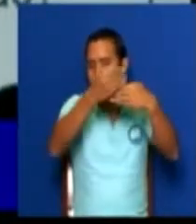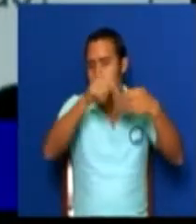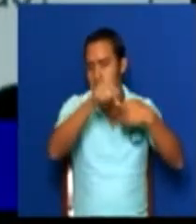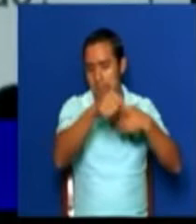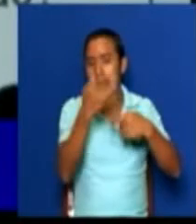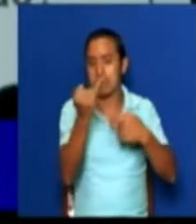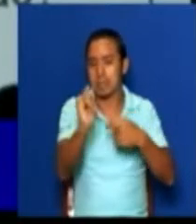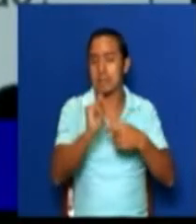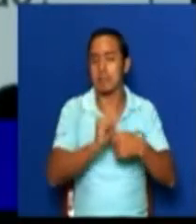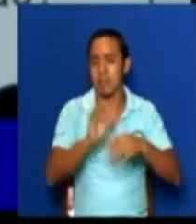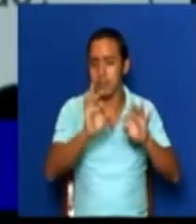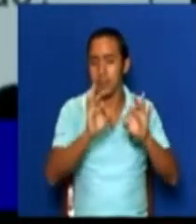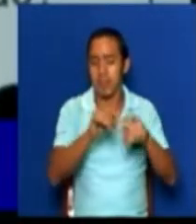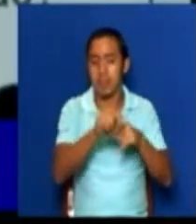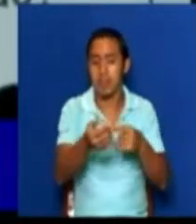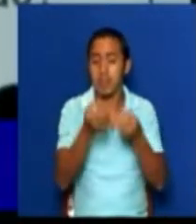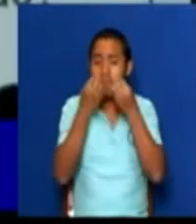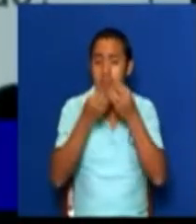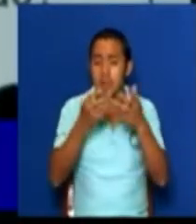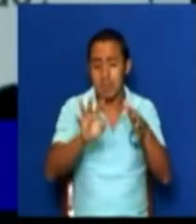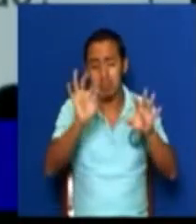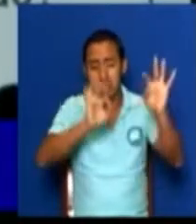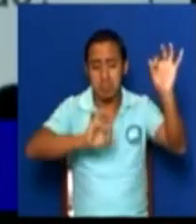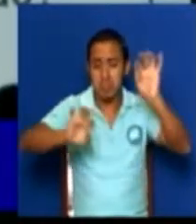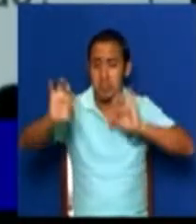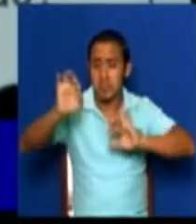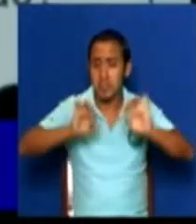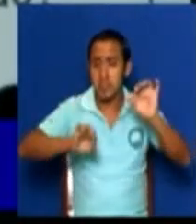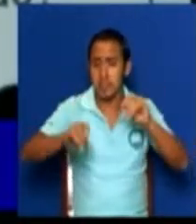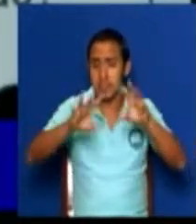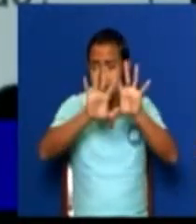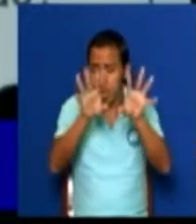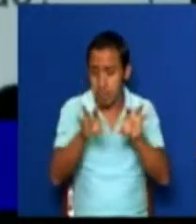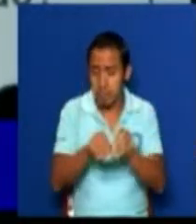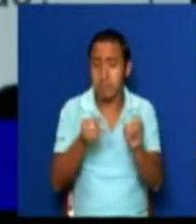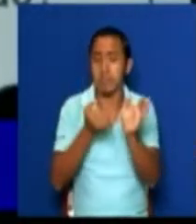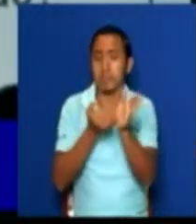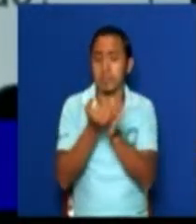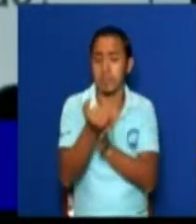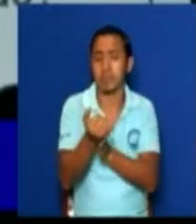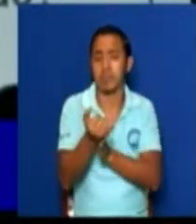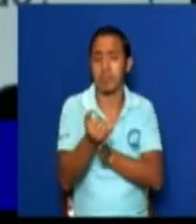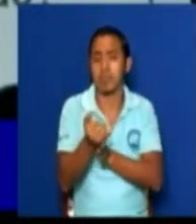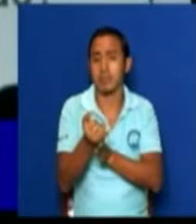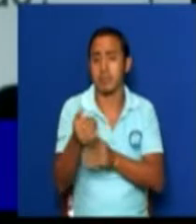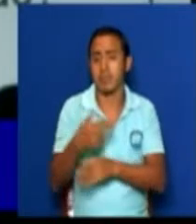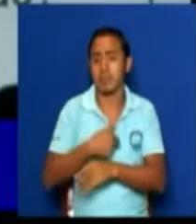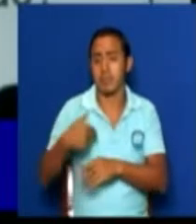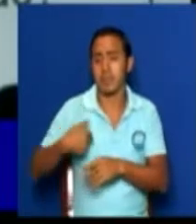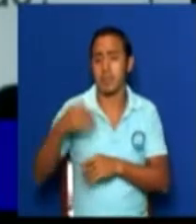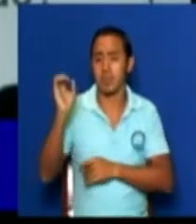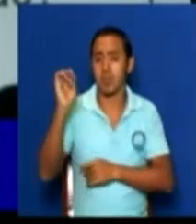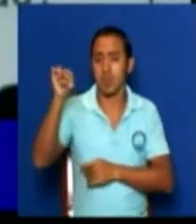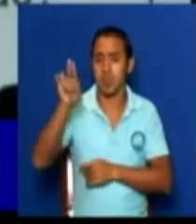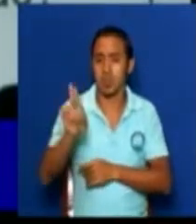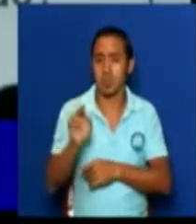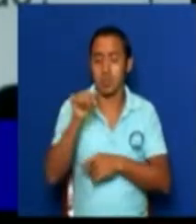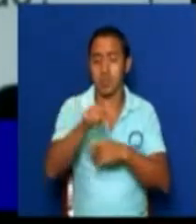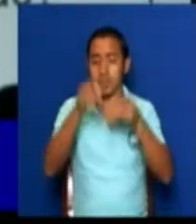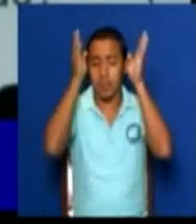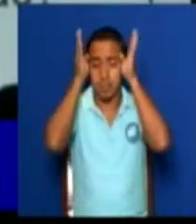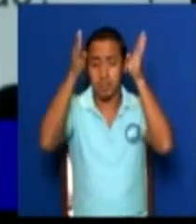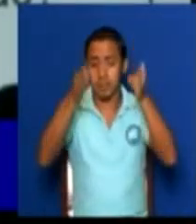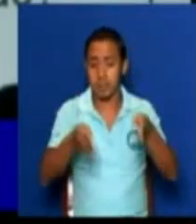Estos datos, que son solamente algunos de los que se encuentran en el estudio que hizo Naciones Unidas para el caso concreto